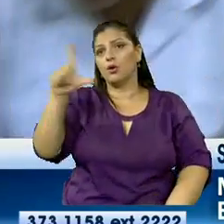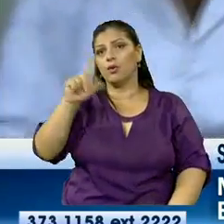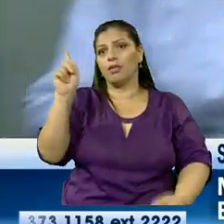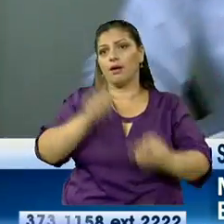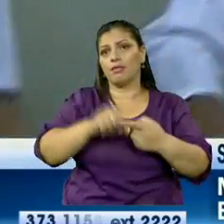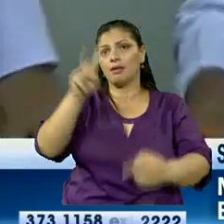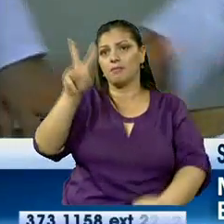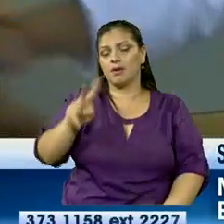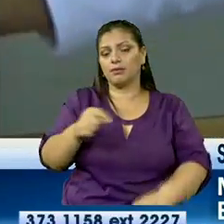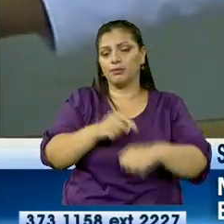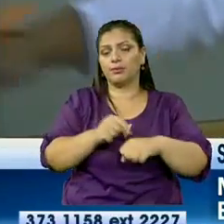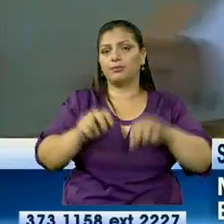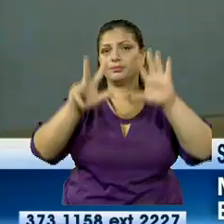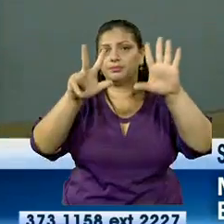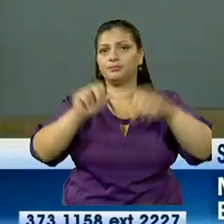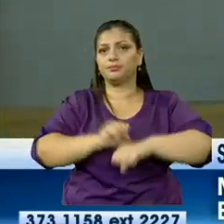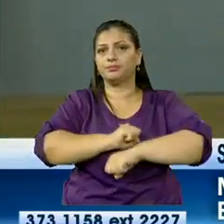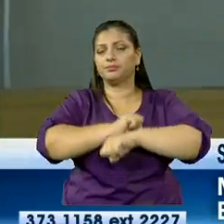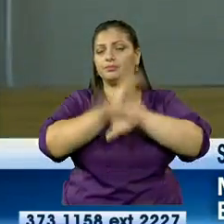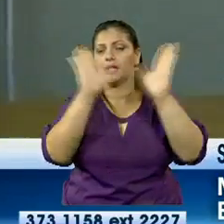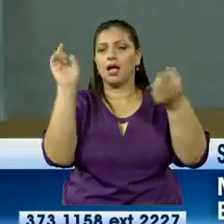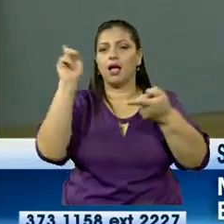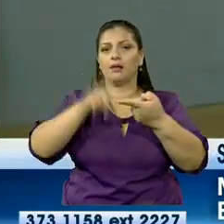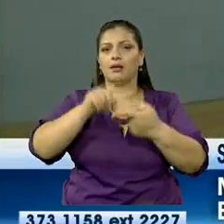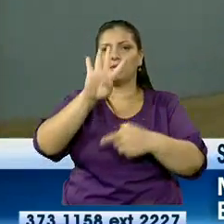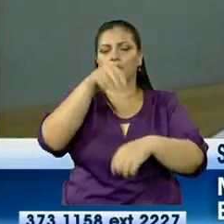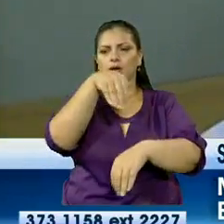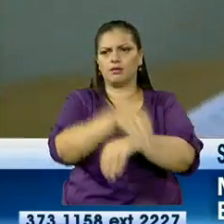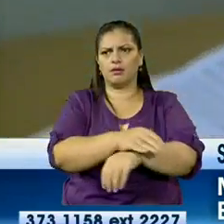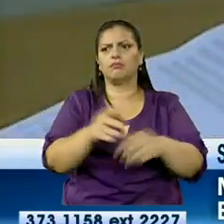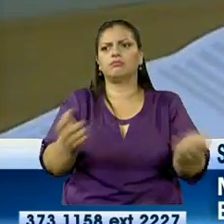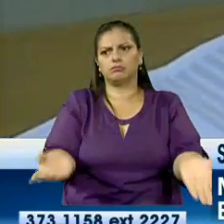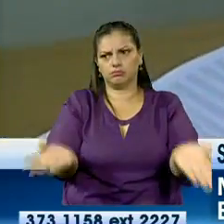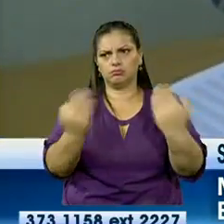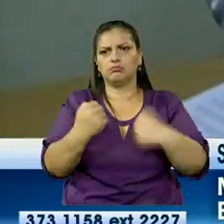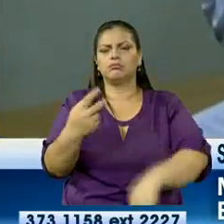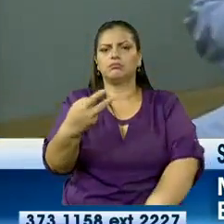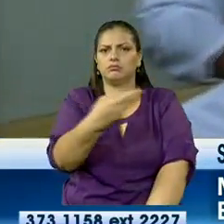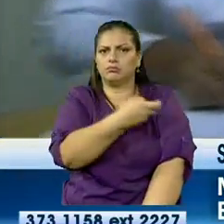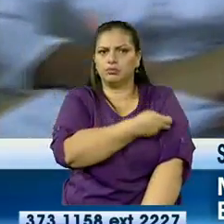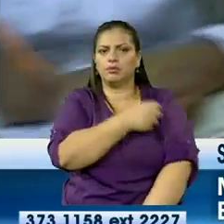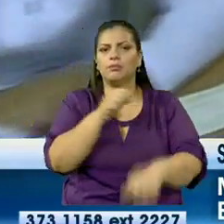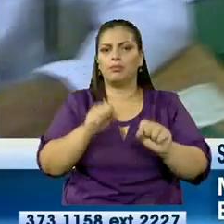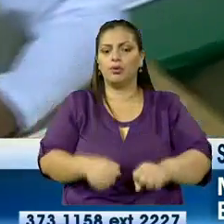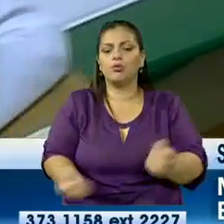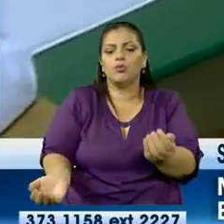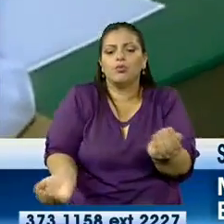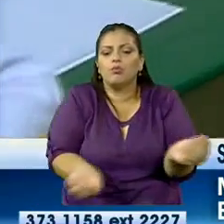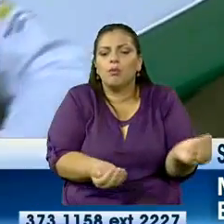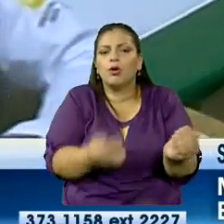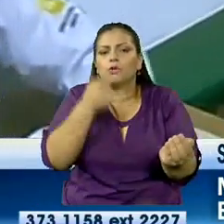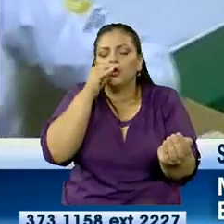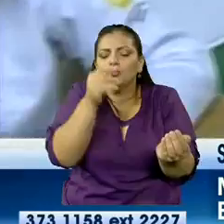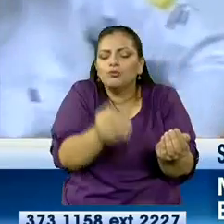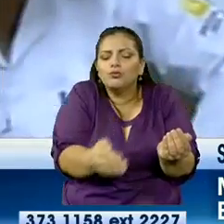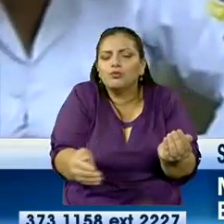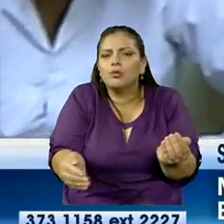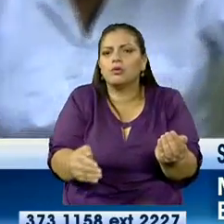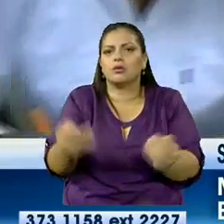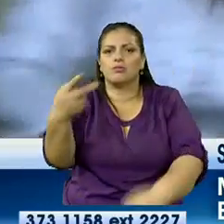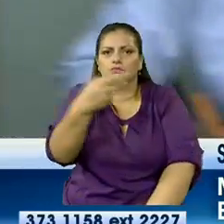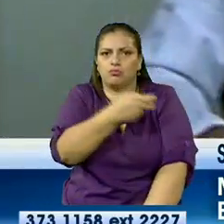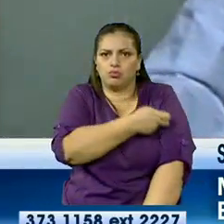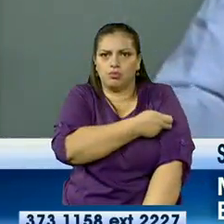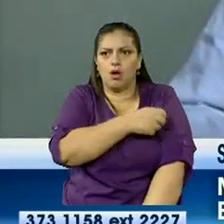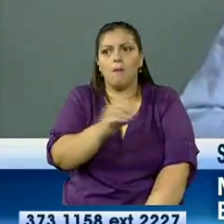Es importante recalcar la importancia de la vacunación, más que todo en los temas de la prevención en los menores. Y también indicarle a las mamitas y los papitos que deben acudir